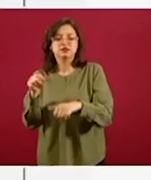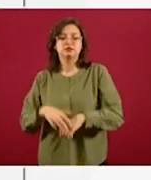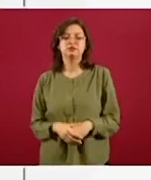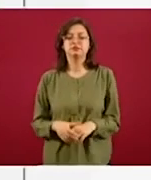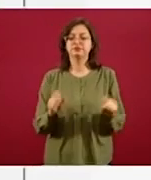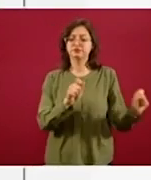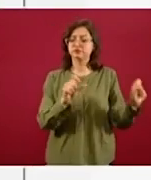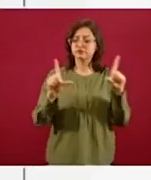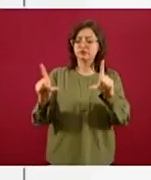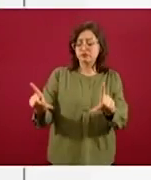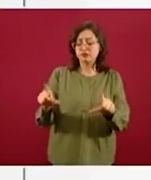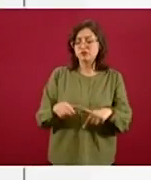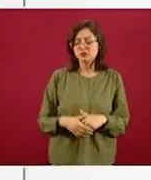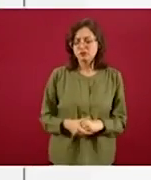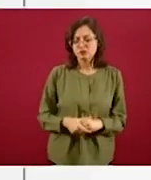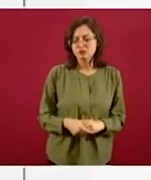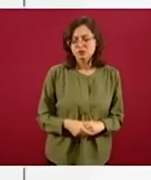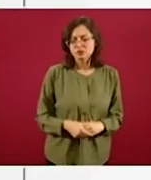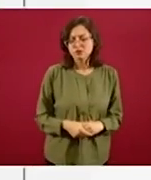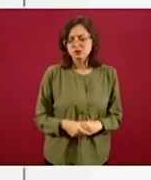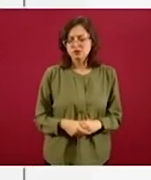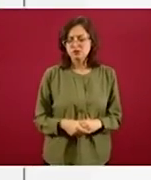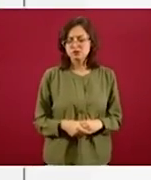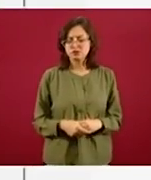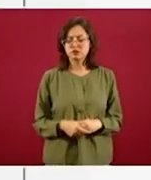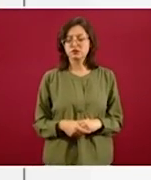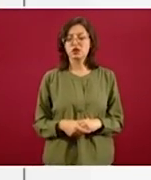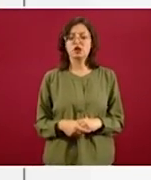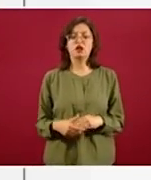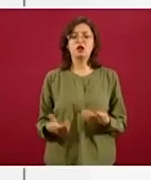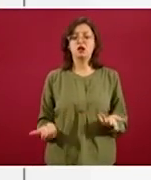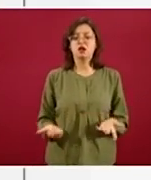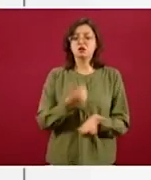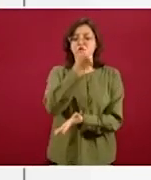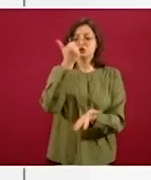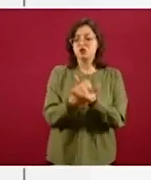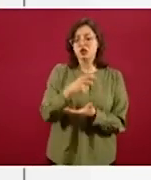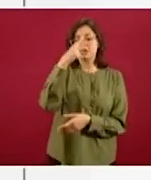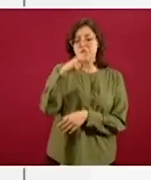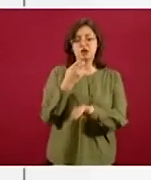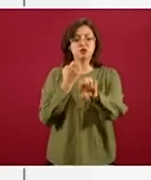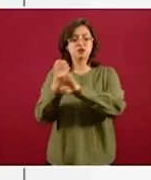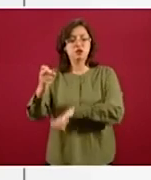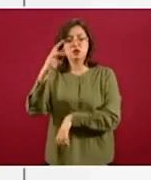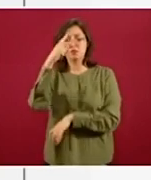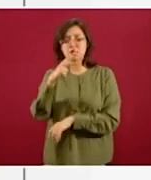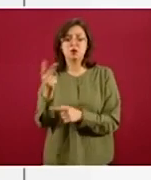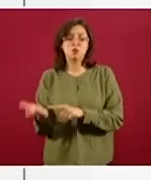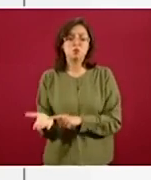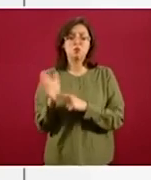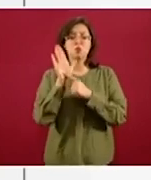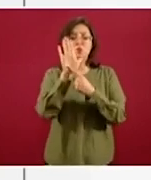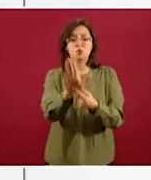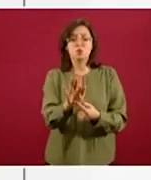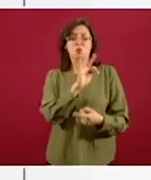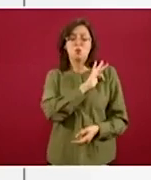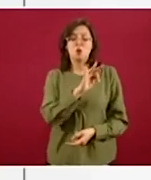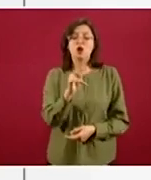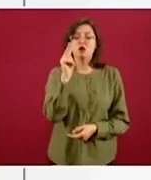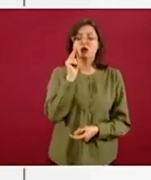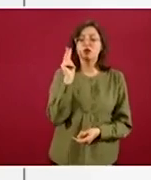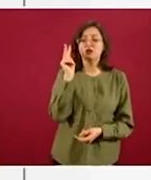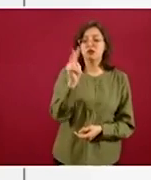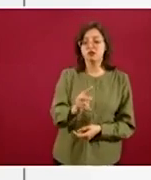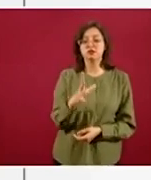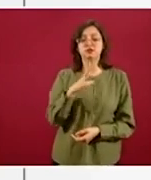Poniendo como ejemplo lo que estamos haciendo en Ciudad de México, en el Estado de México, donde estamos utilizando a